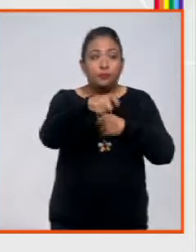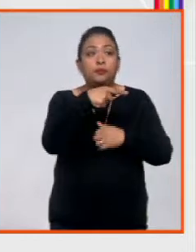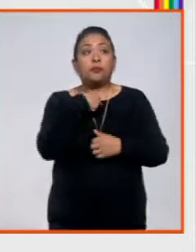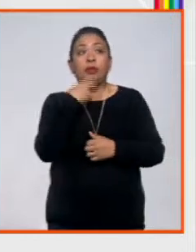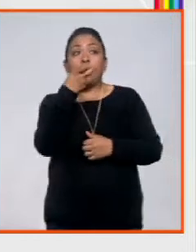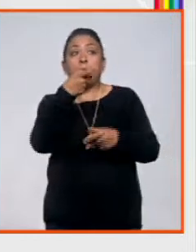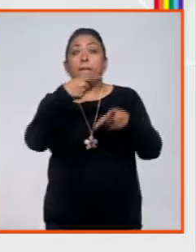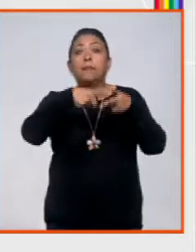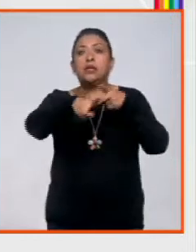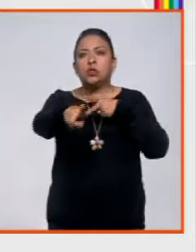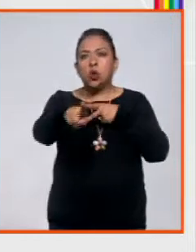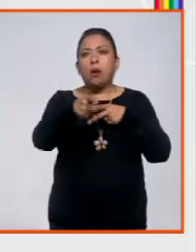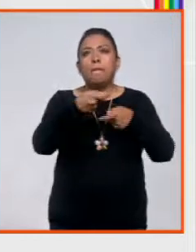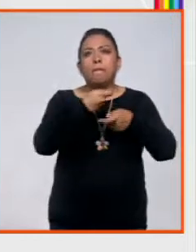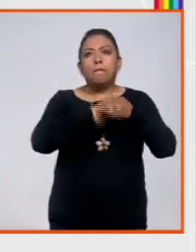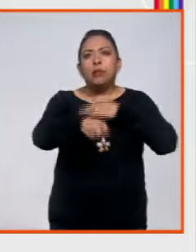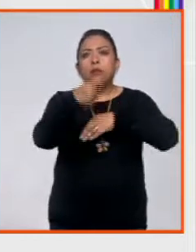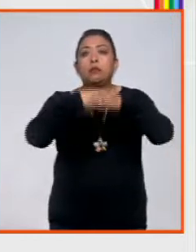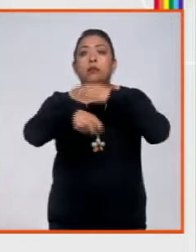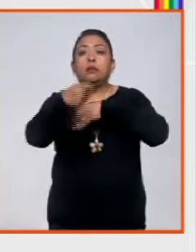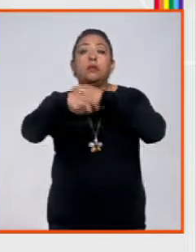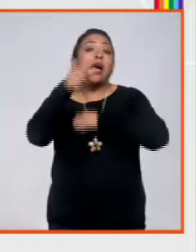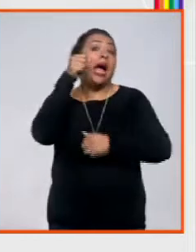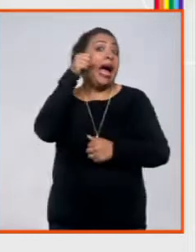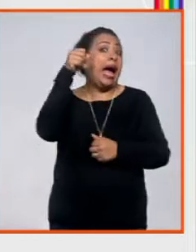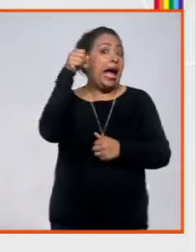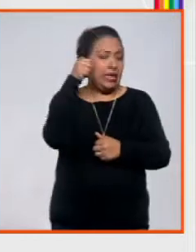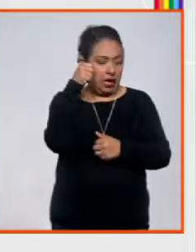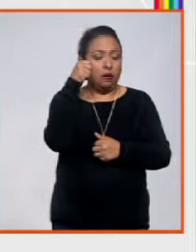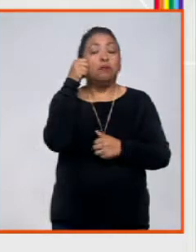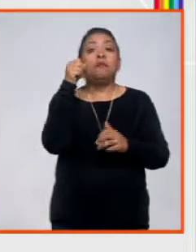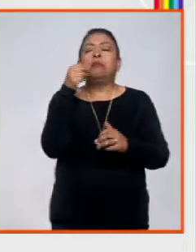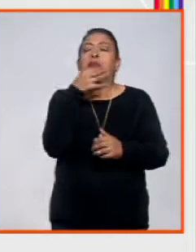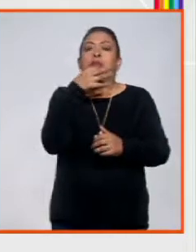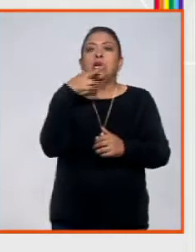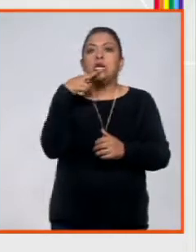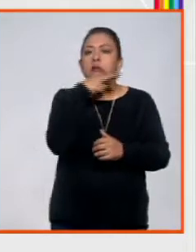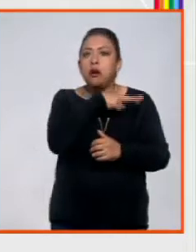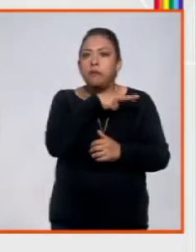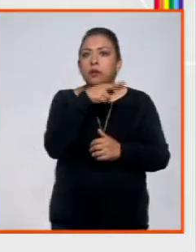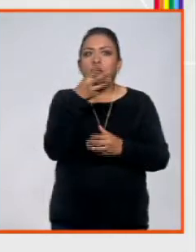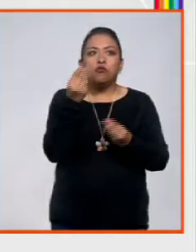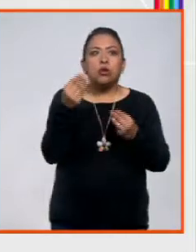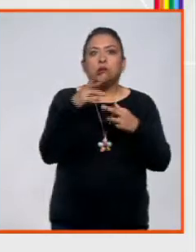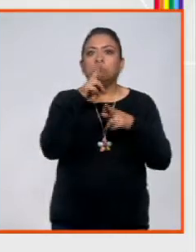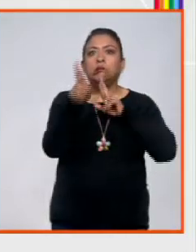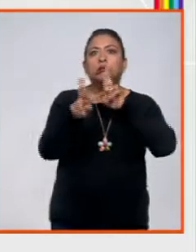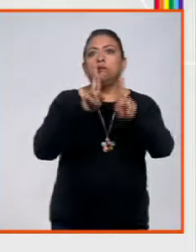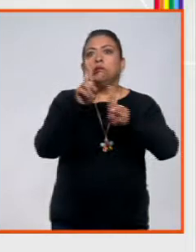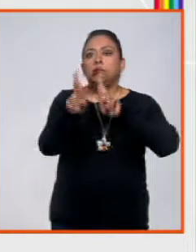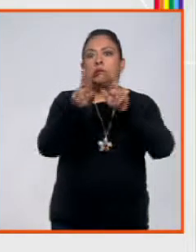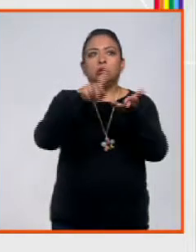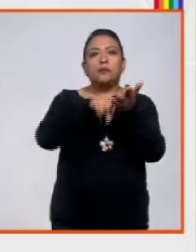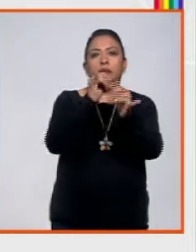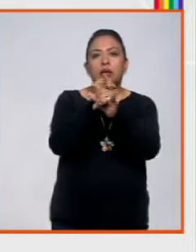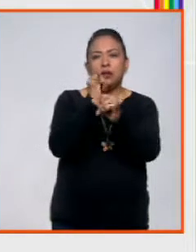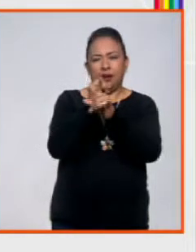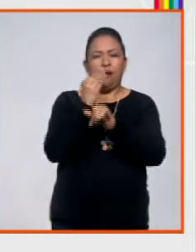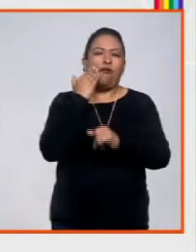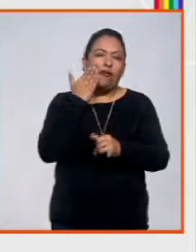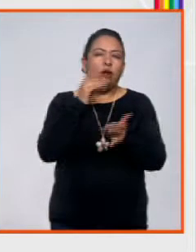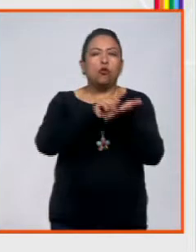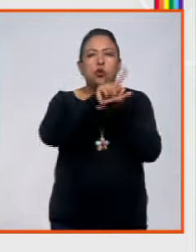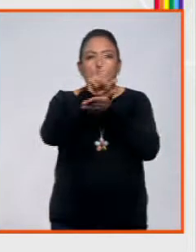comenzó a circular ayer y de inmediato las reacciones no se hicieron esperar en redes sociales que es